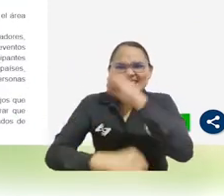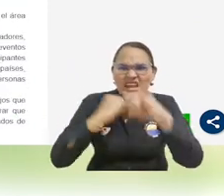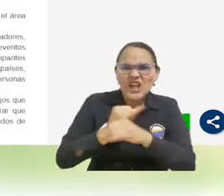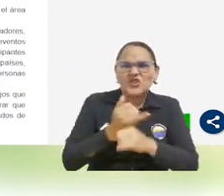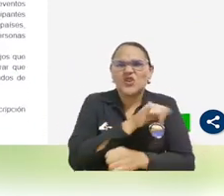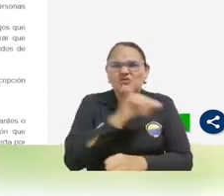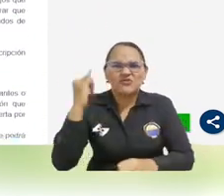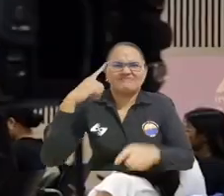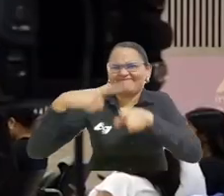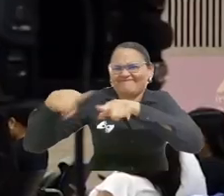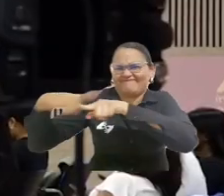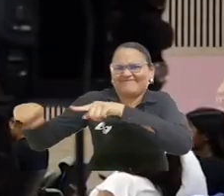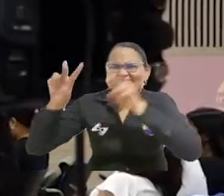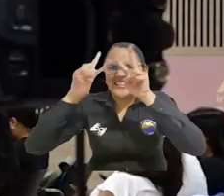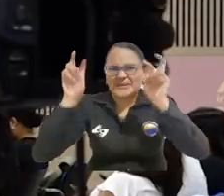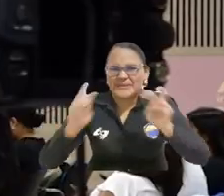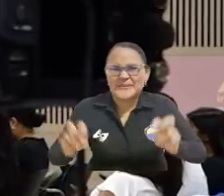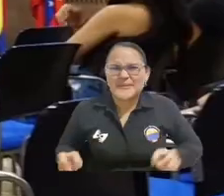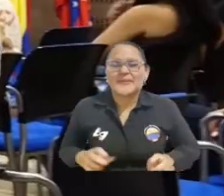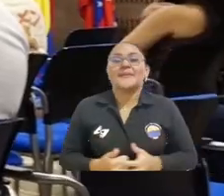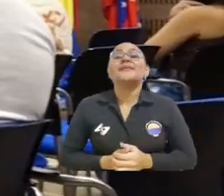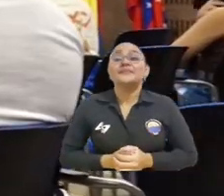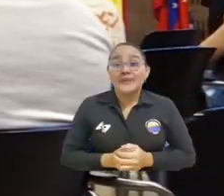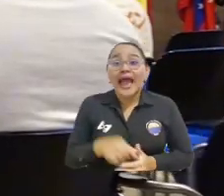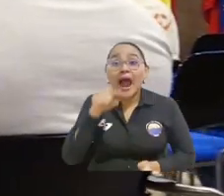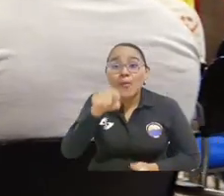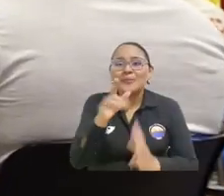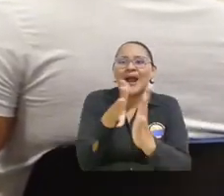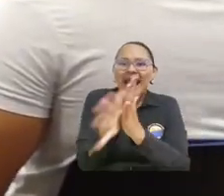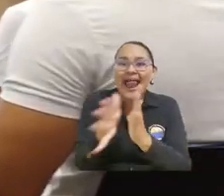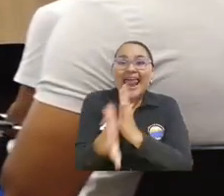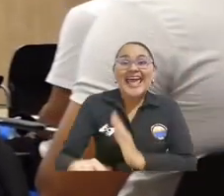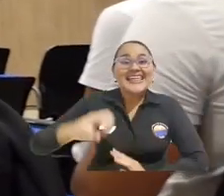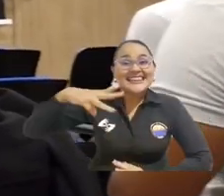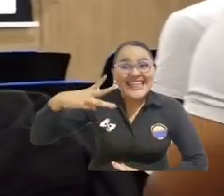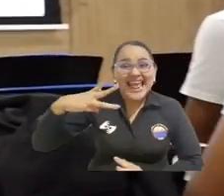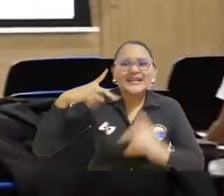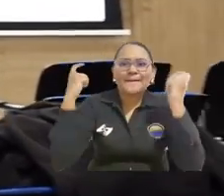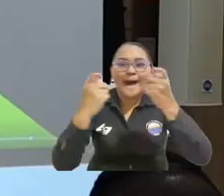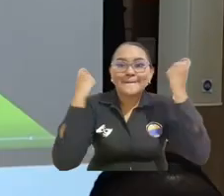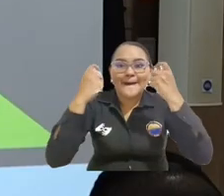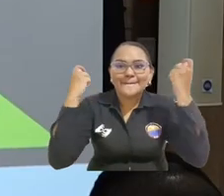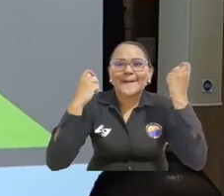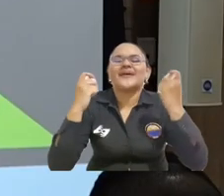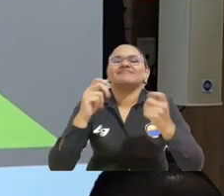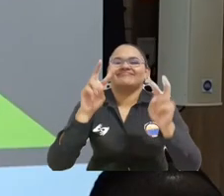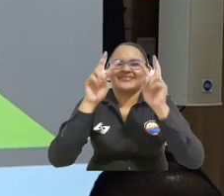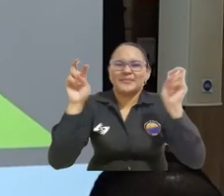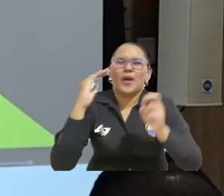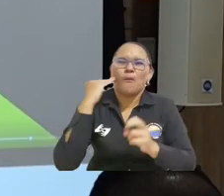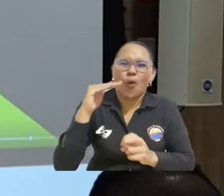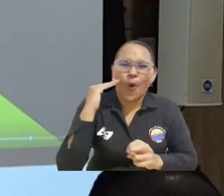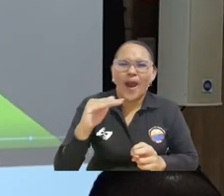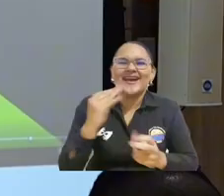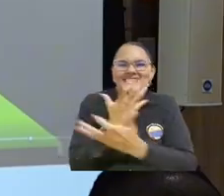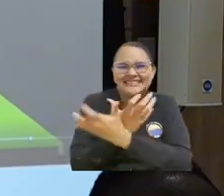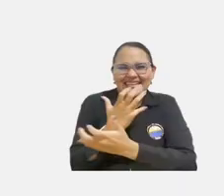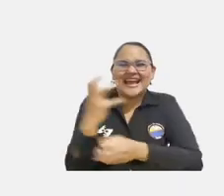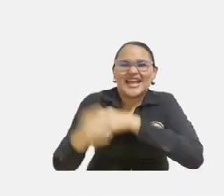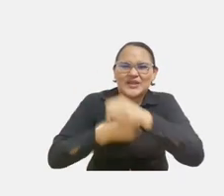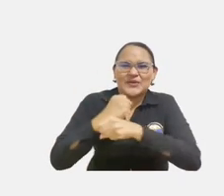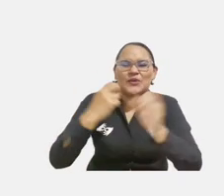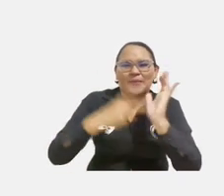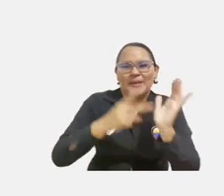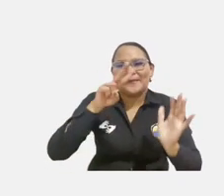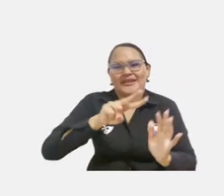e internacionales. Durante el encuentro, los asistentes conocieron todos los detalles de tres convocatorias que están publicadas: